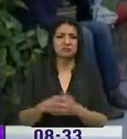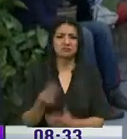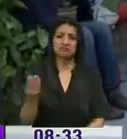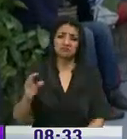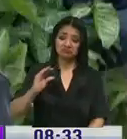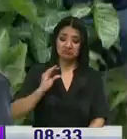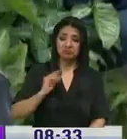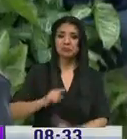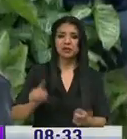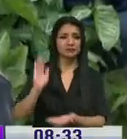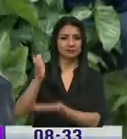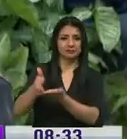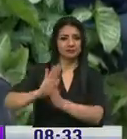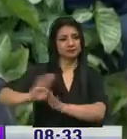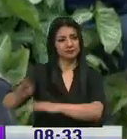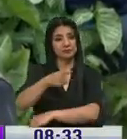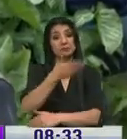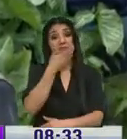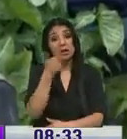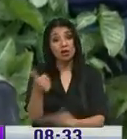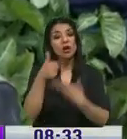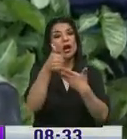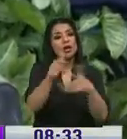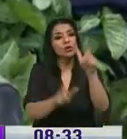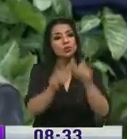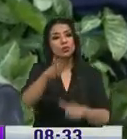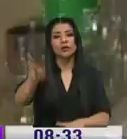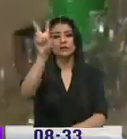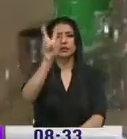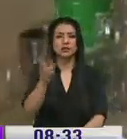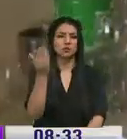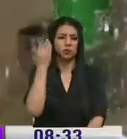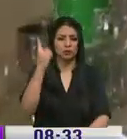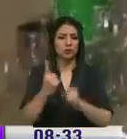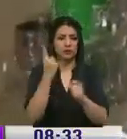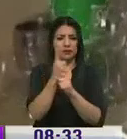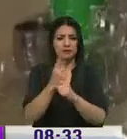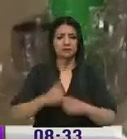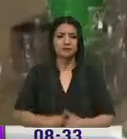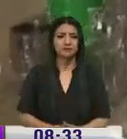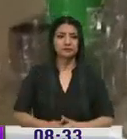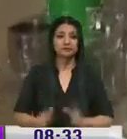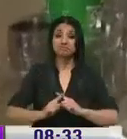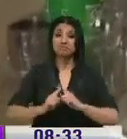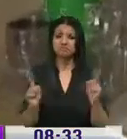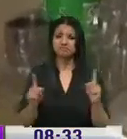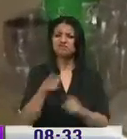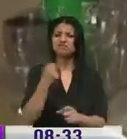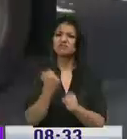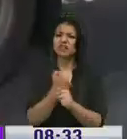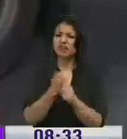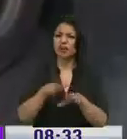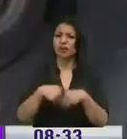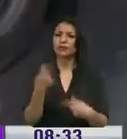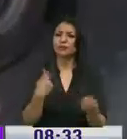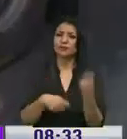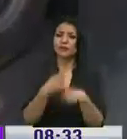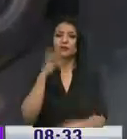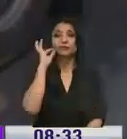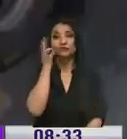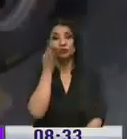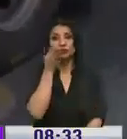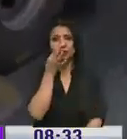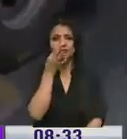de percibir por la labor de humanidad que empezó hace más de un año. Sin embargo, se mantiene con la venta de frutas y verduras